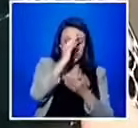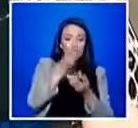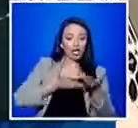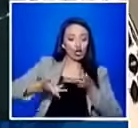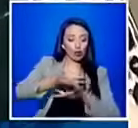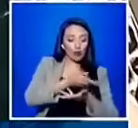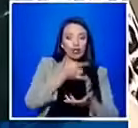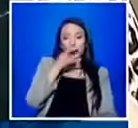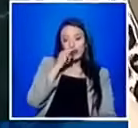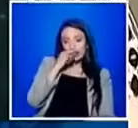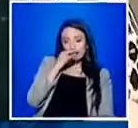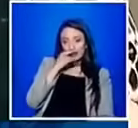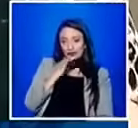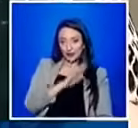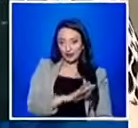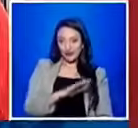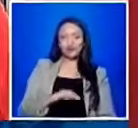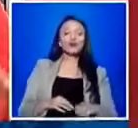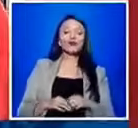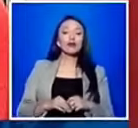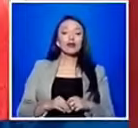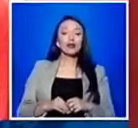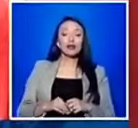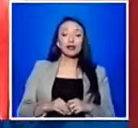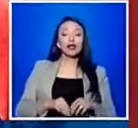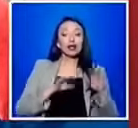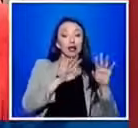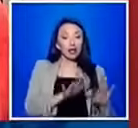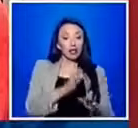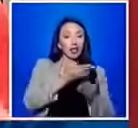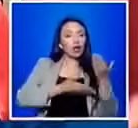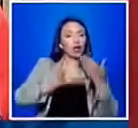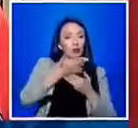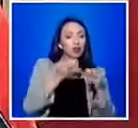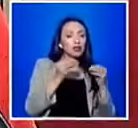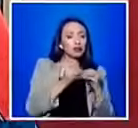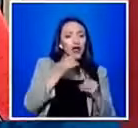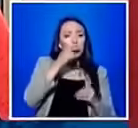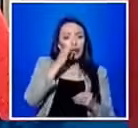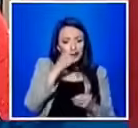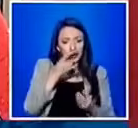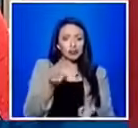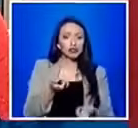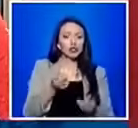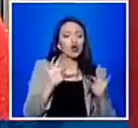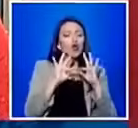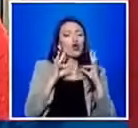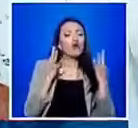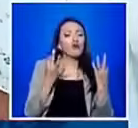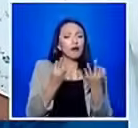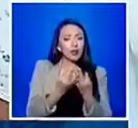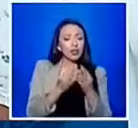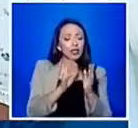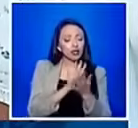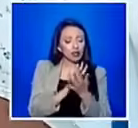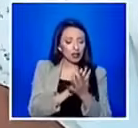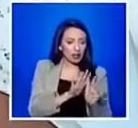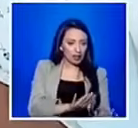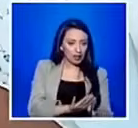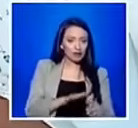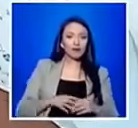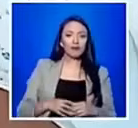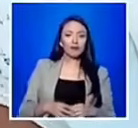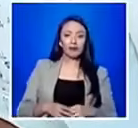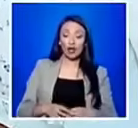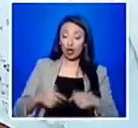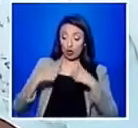y aparte va a tener 4 comidas en el día. Va a compartir con más niños, va la familia a estar más tranquila. Yo